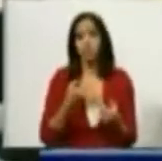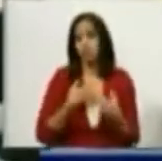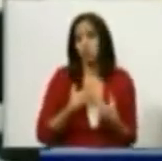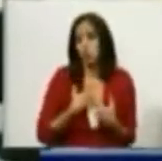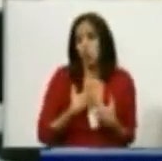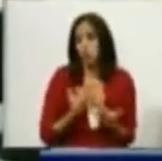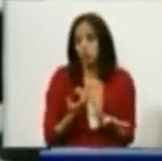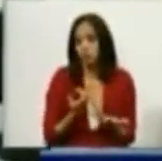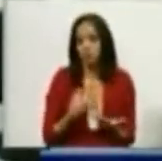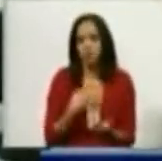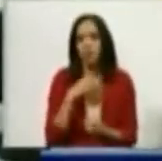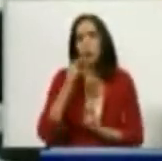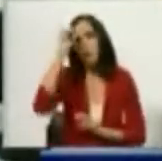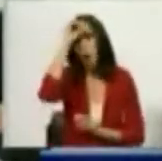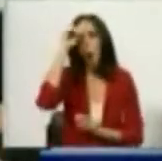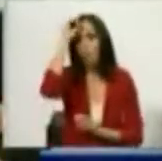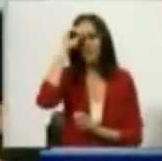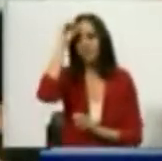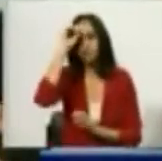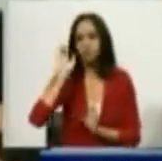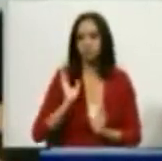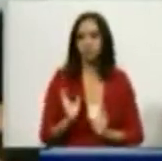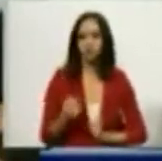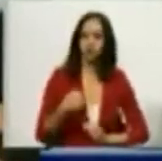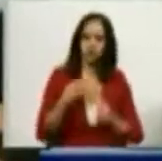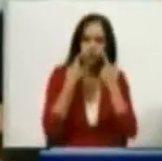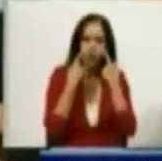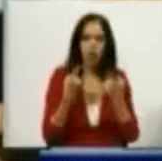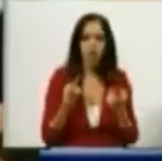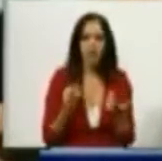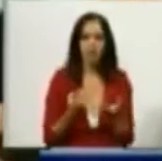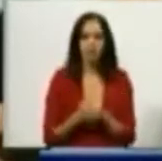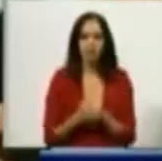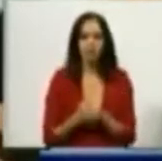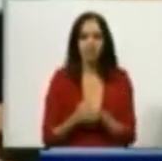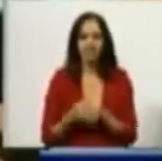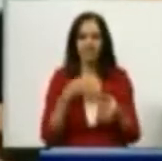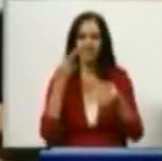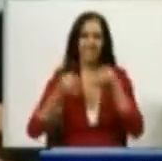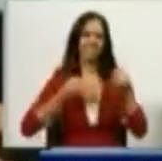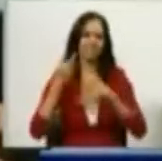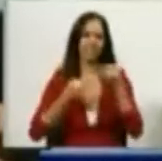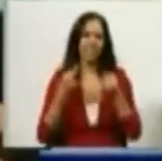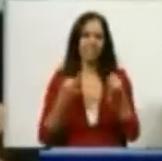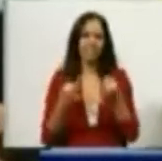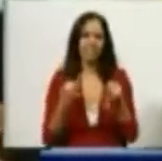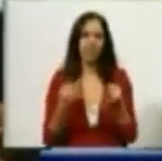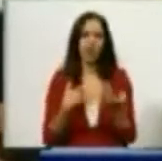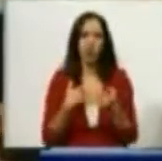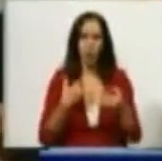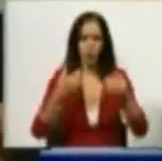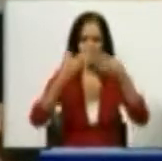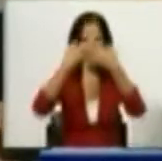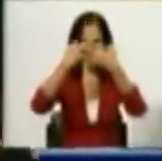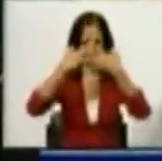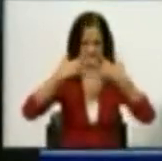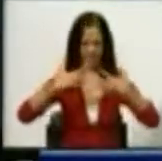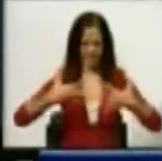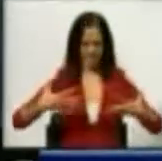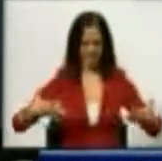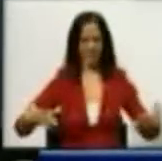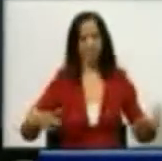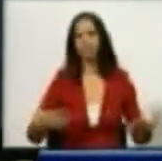opinión uno uno ve uno ve la declaración de uno como la descontextualizan